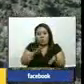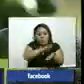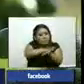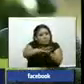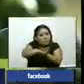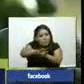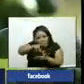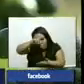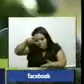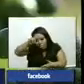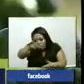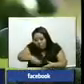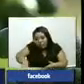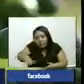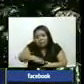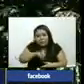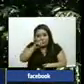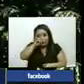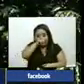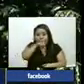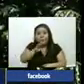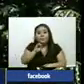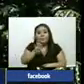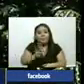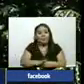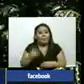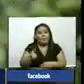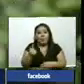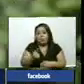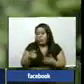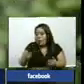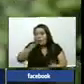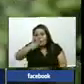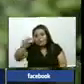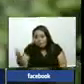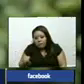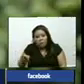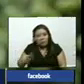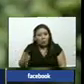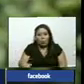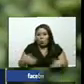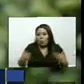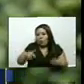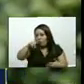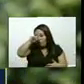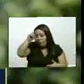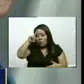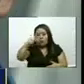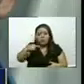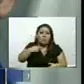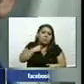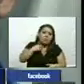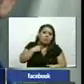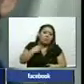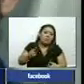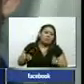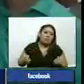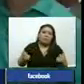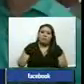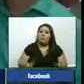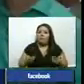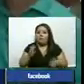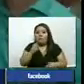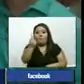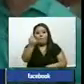estos terrenos. Como consecuencia, miles de campesinos se quedarán sin fuente de empleos. Dicen que están inundados de deudas. César Ordóñez es